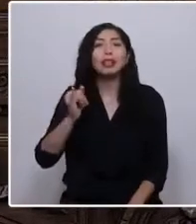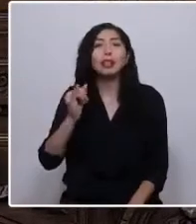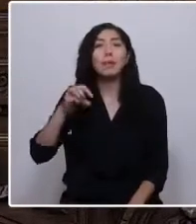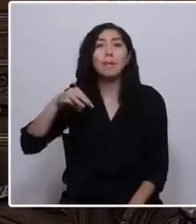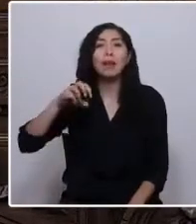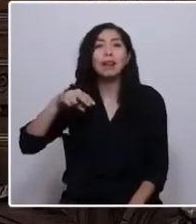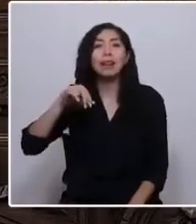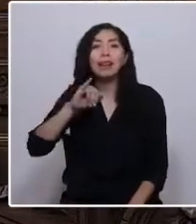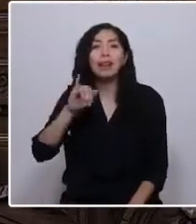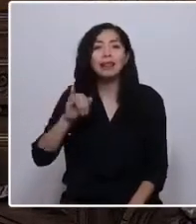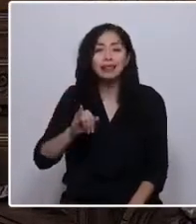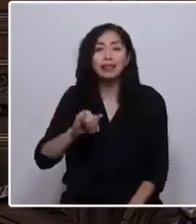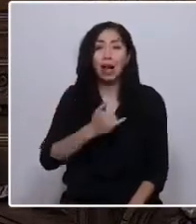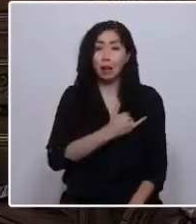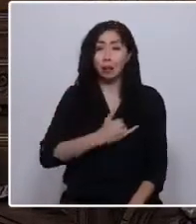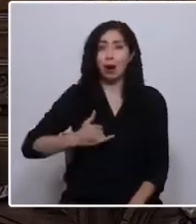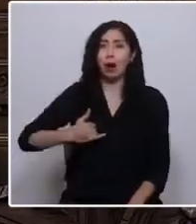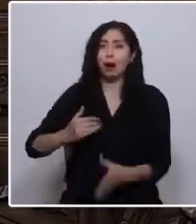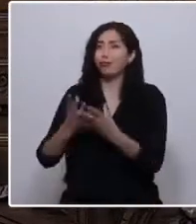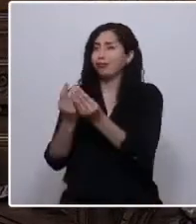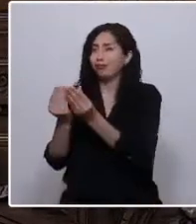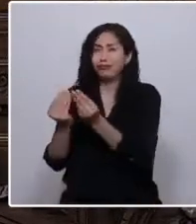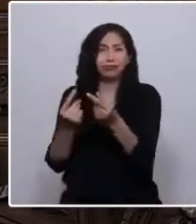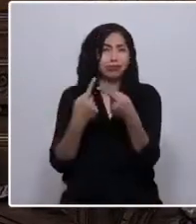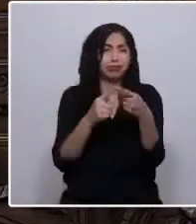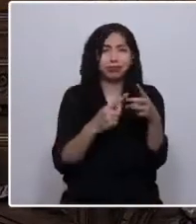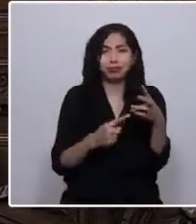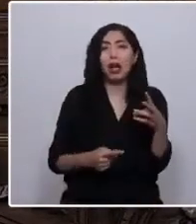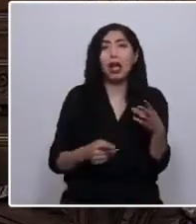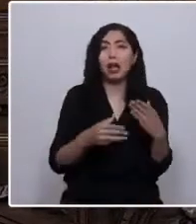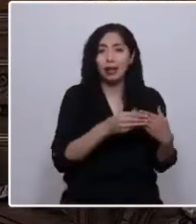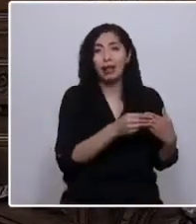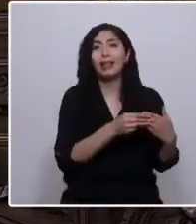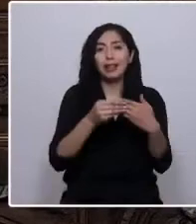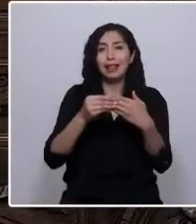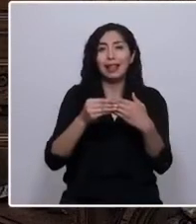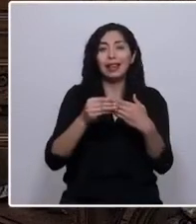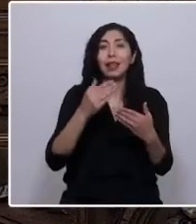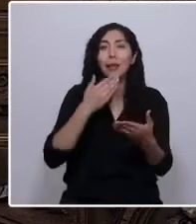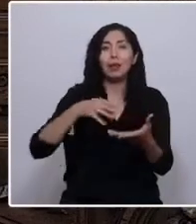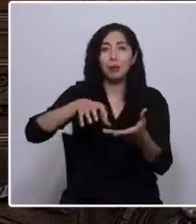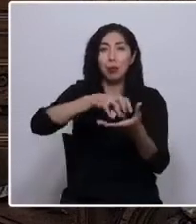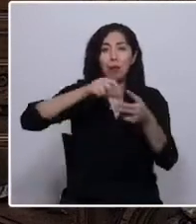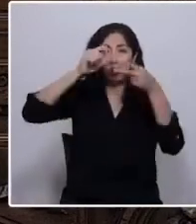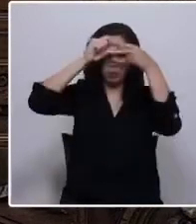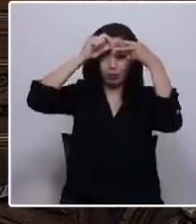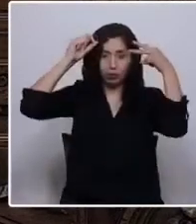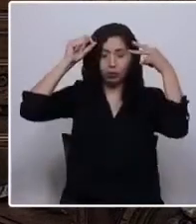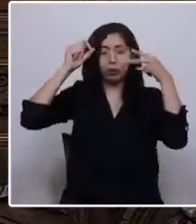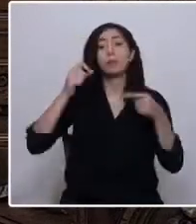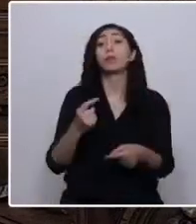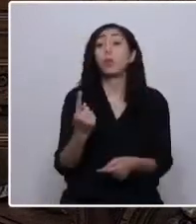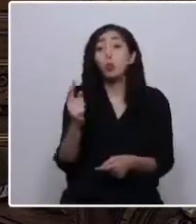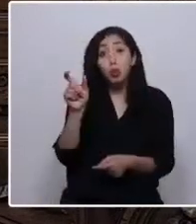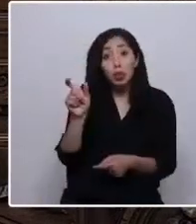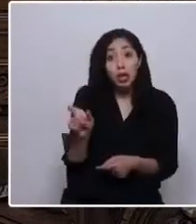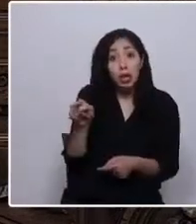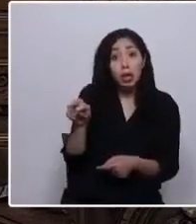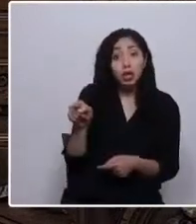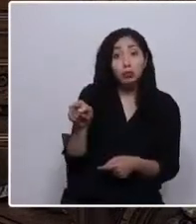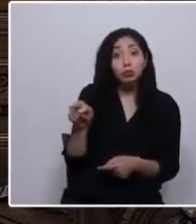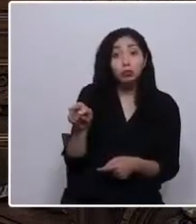y muchos dirigentes, por cierto, del pueblo mapuche. Uno de ellos, Melillán